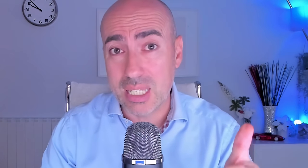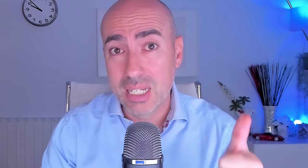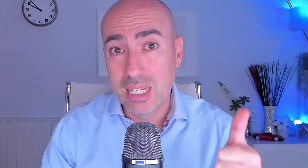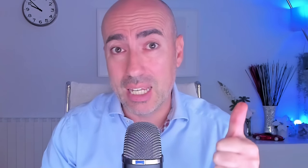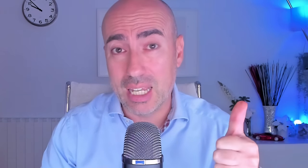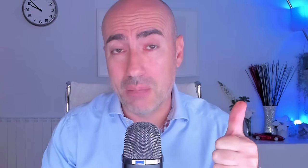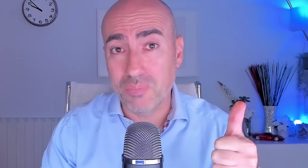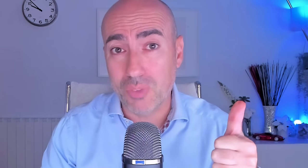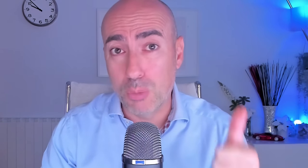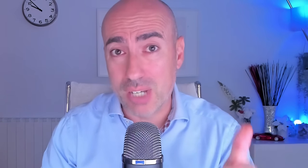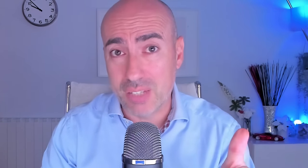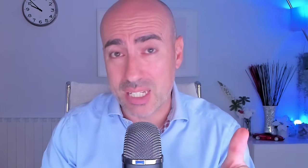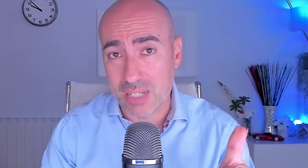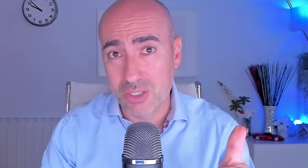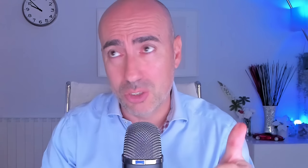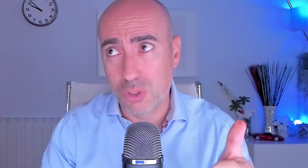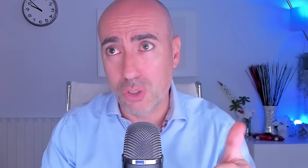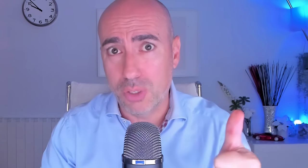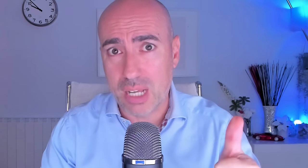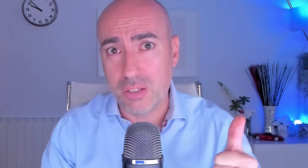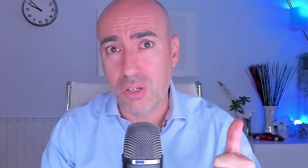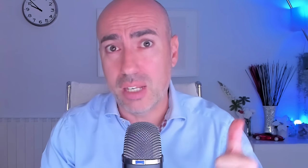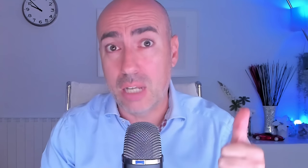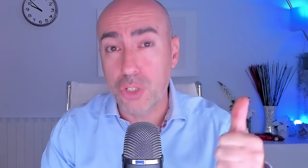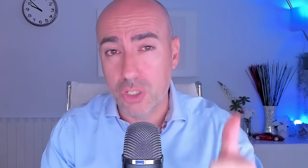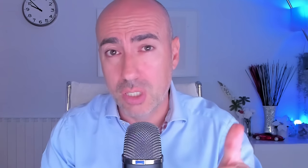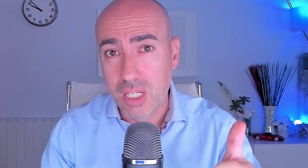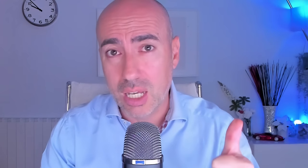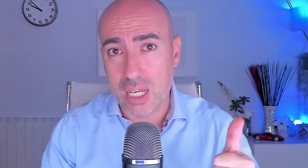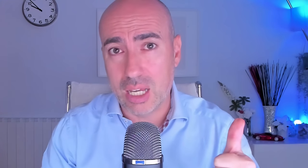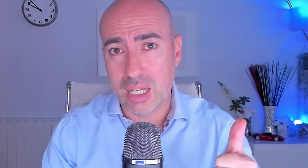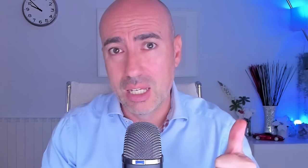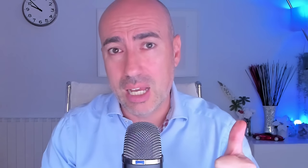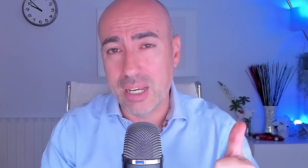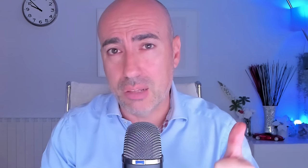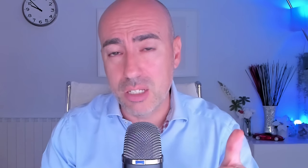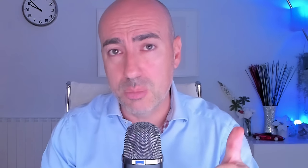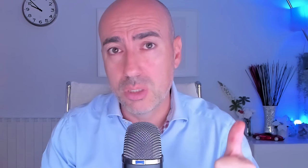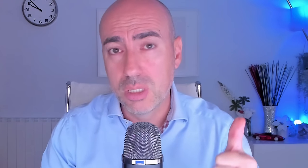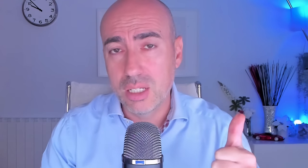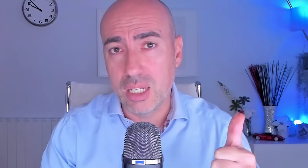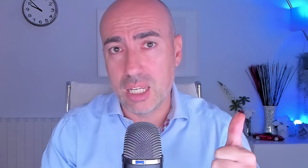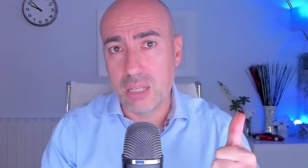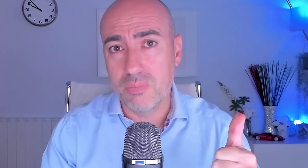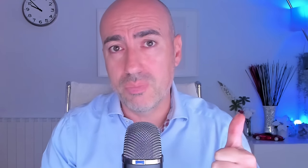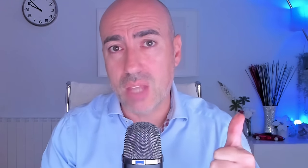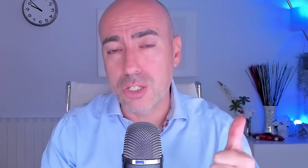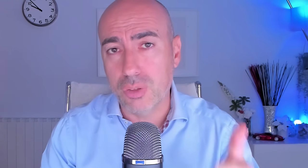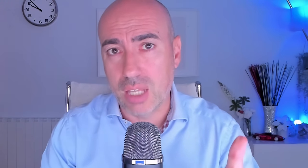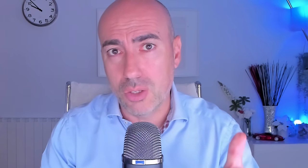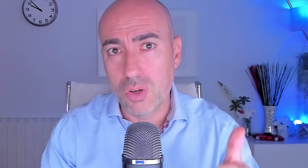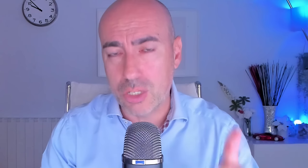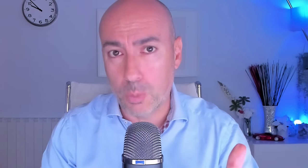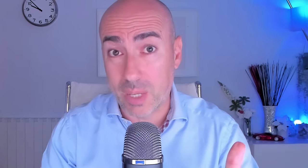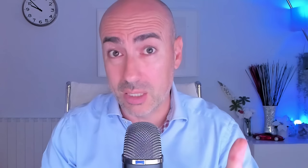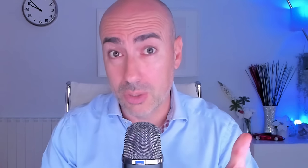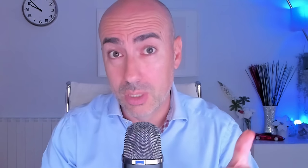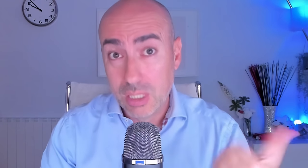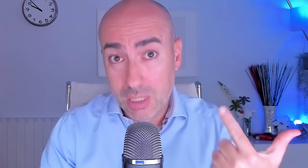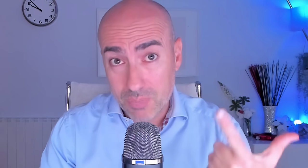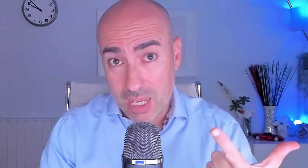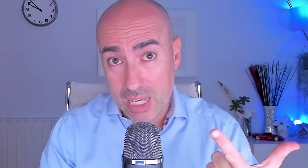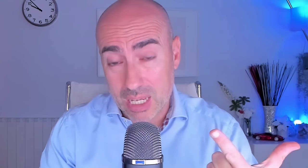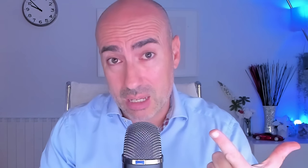alemanes es e como nazista no como como nazi o hacer alusión a a al nazismo e asociado a su